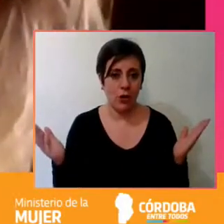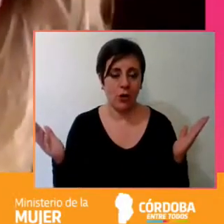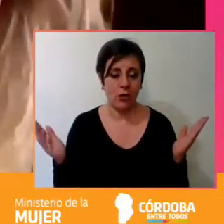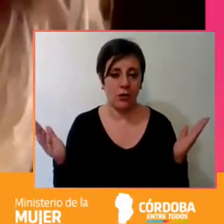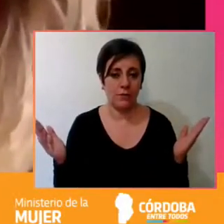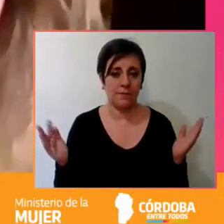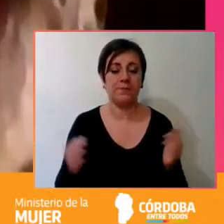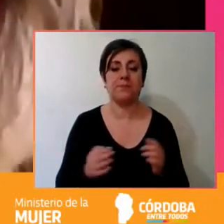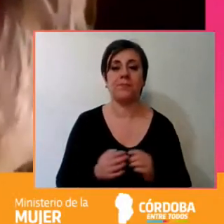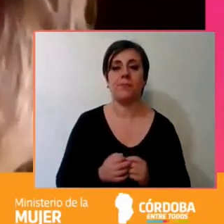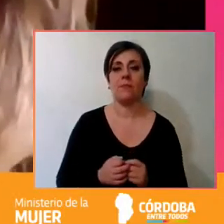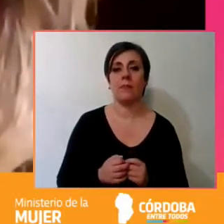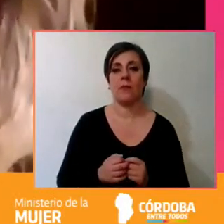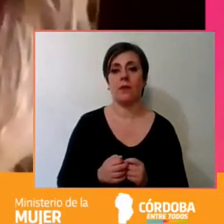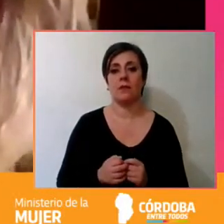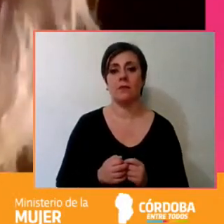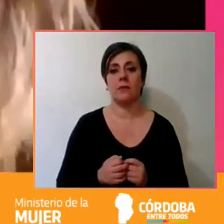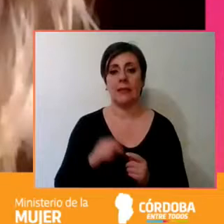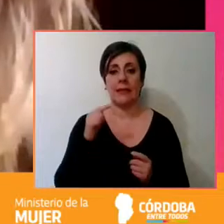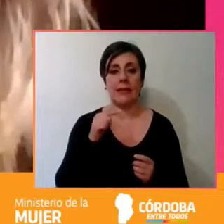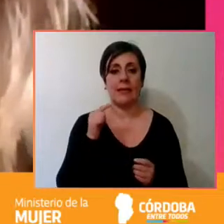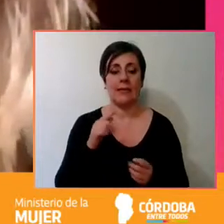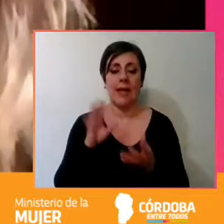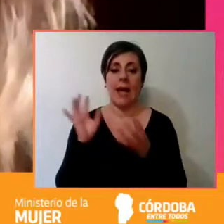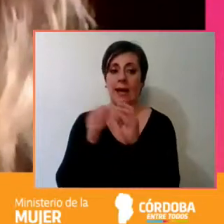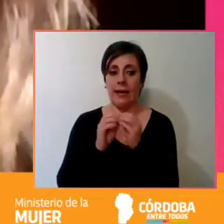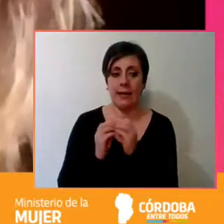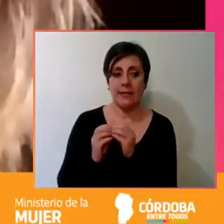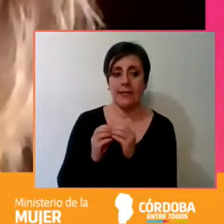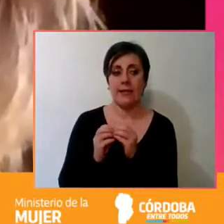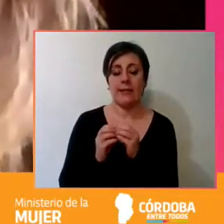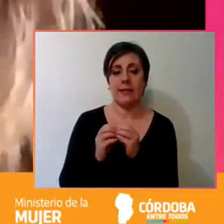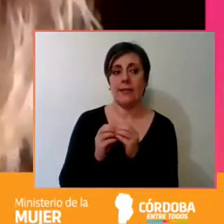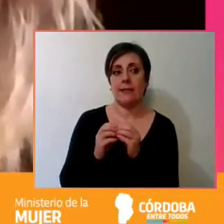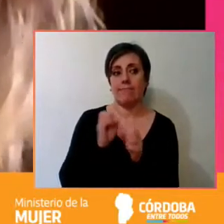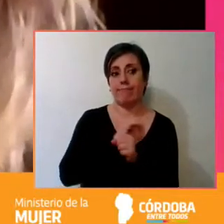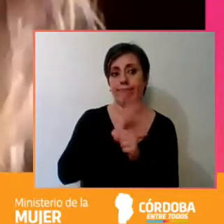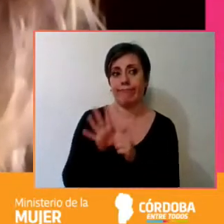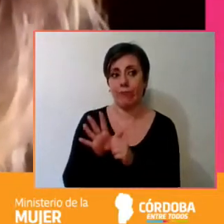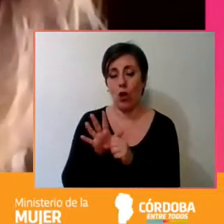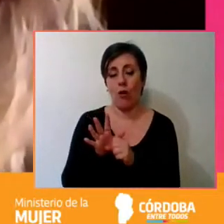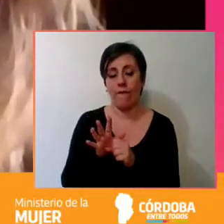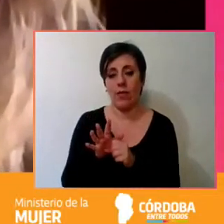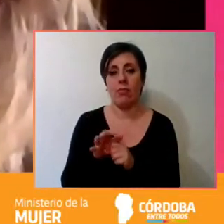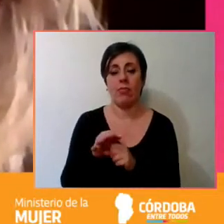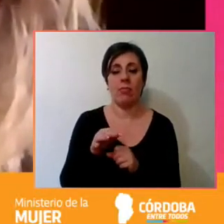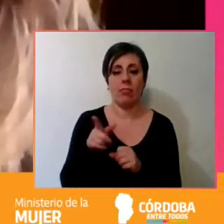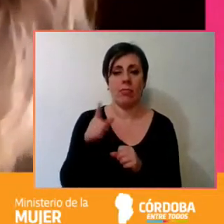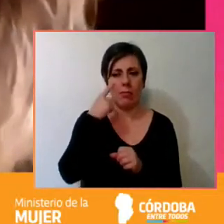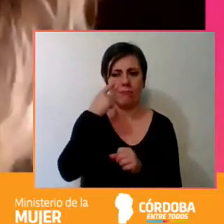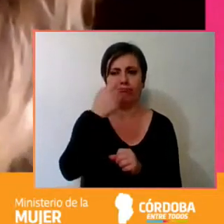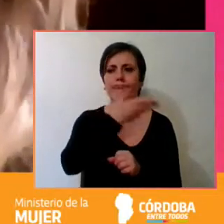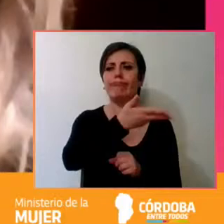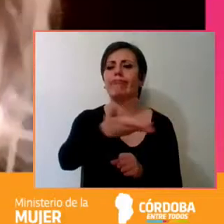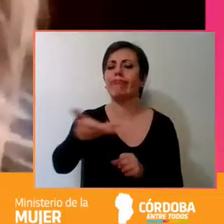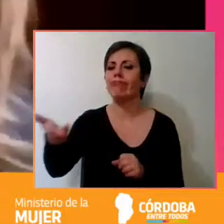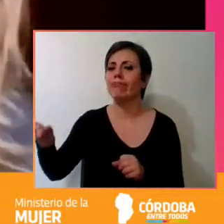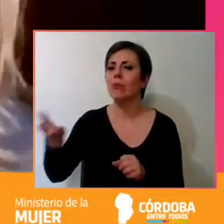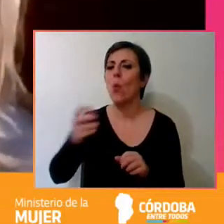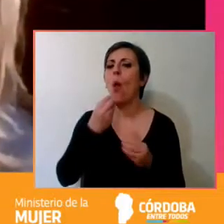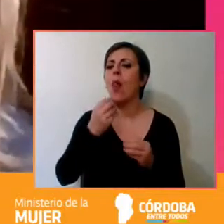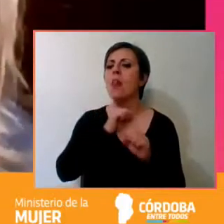particularmente esta crisis COVID ha dejado una evidencia enorme del impacto